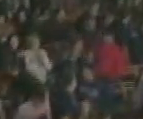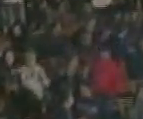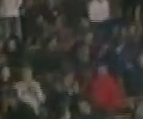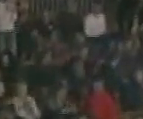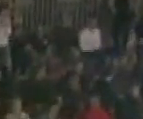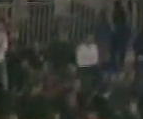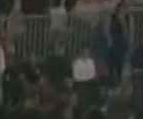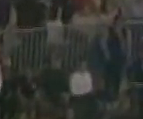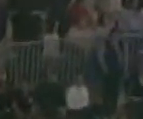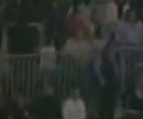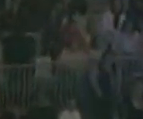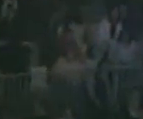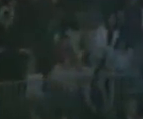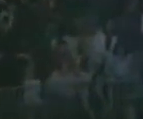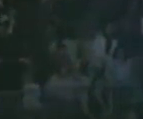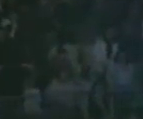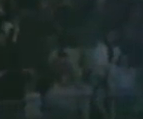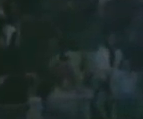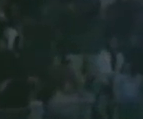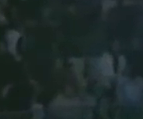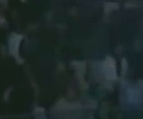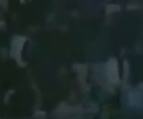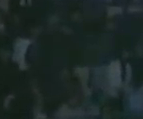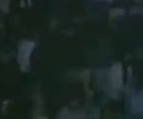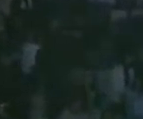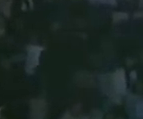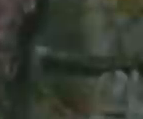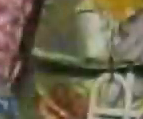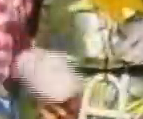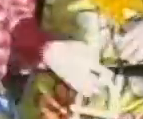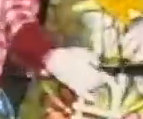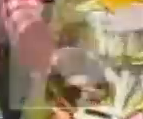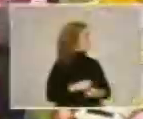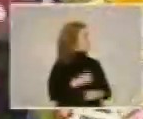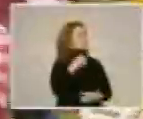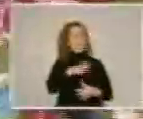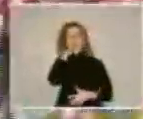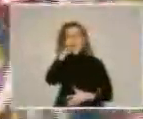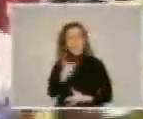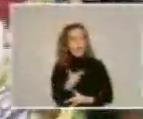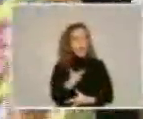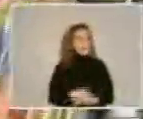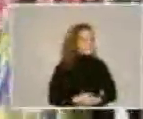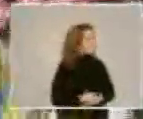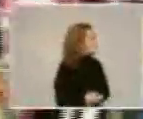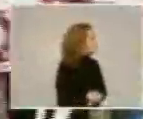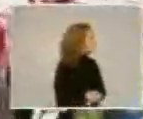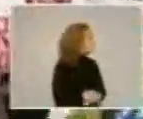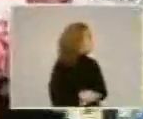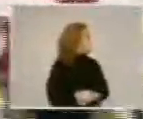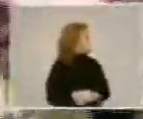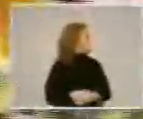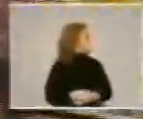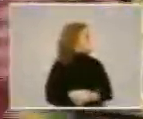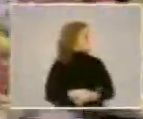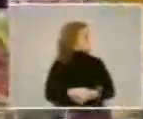es la 1:30 de la madrugada. Primi se dirige a nosotros, supongo ya, para despedirse. Y ahora que soy...